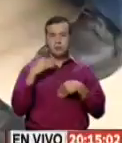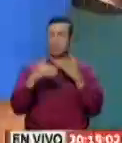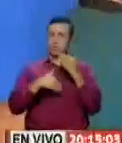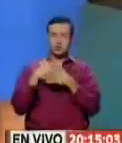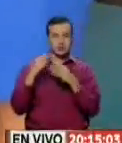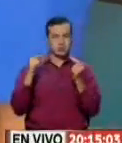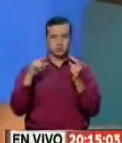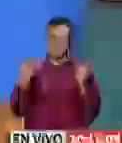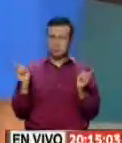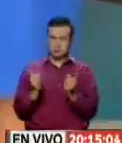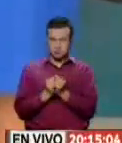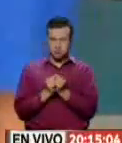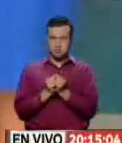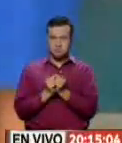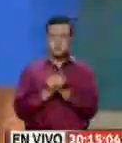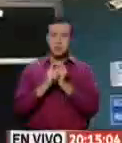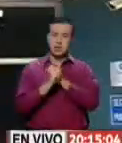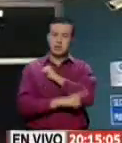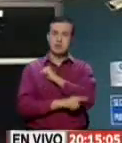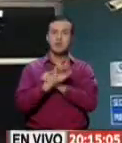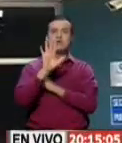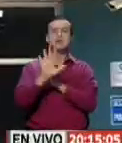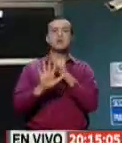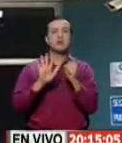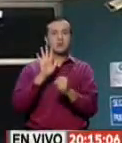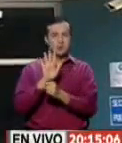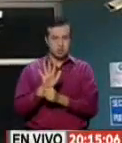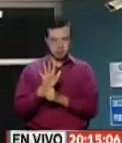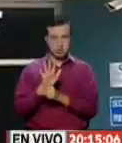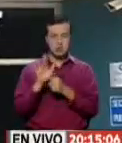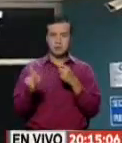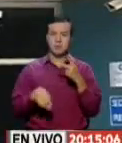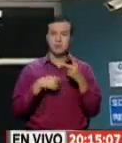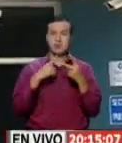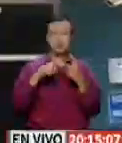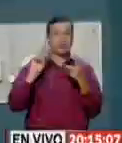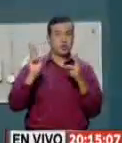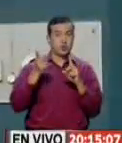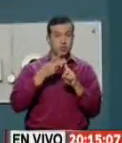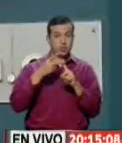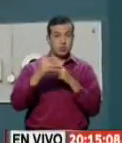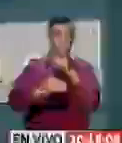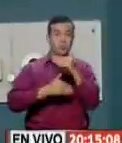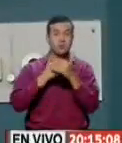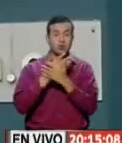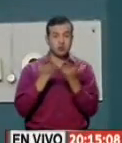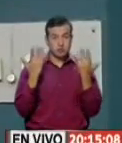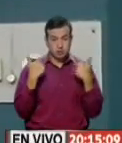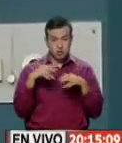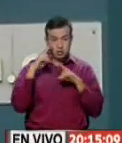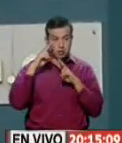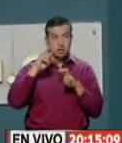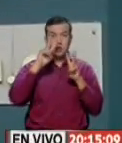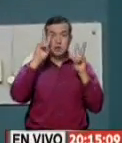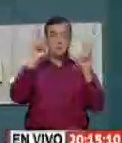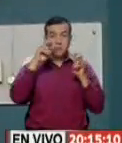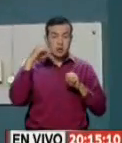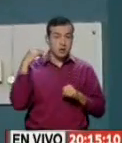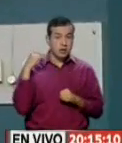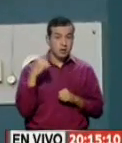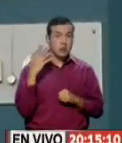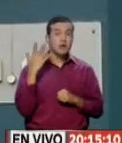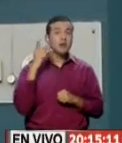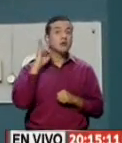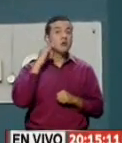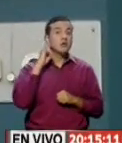procedimiento abreviado con una condena de 5 años, mientras un segundo proceso se abrió por delito de violación